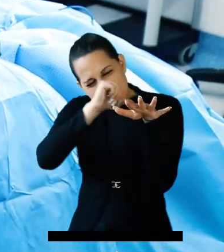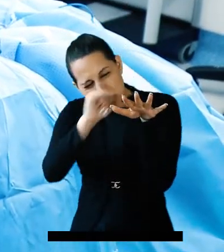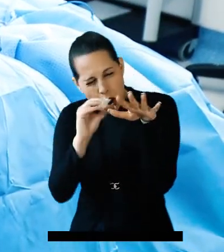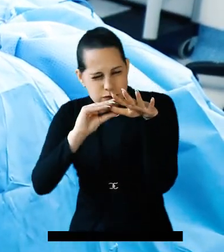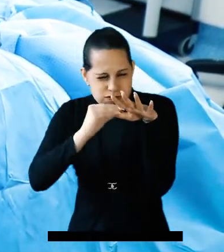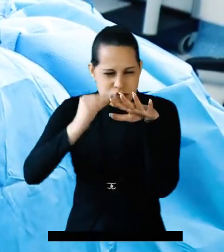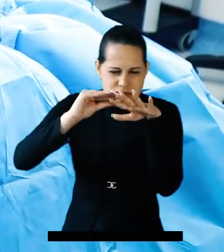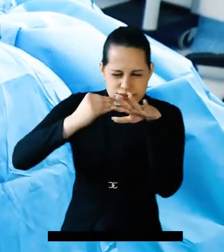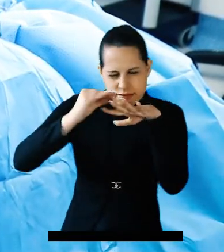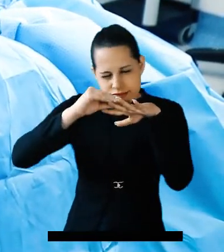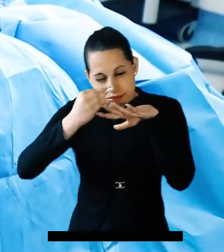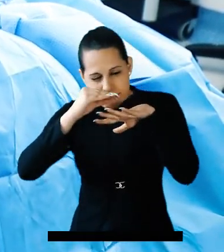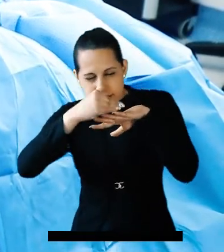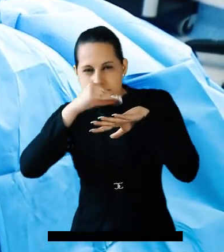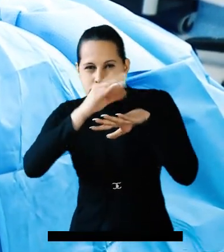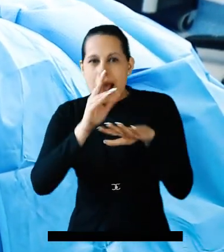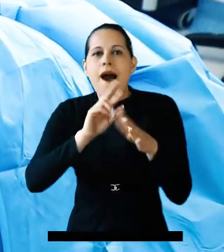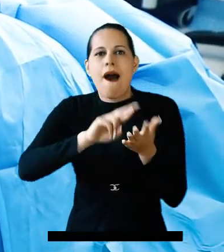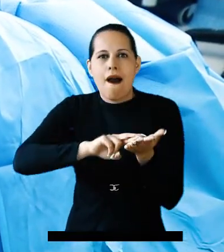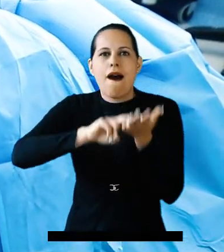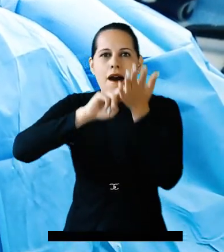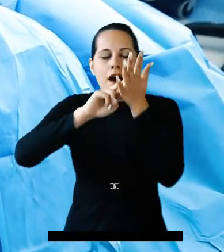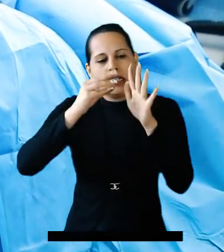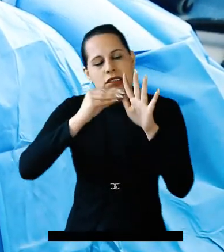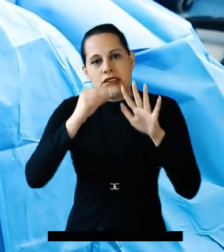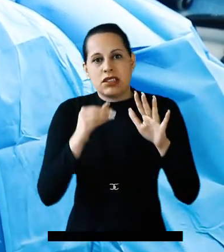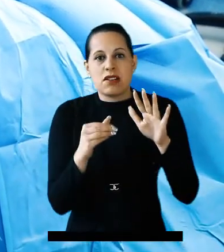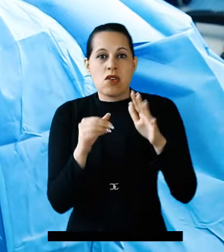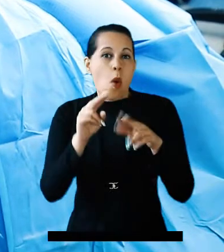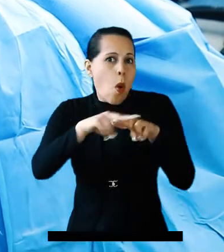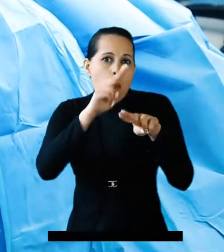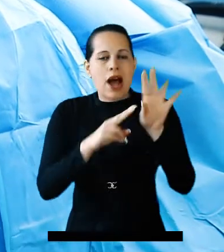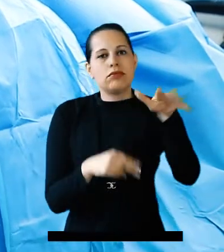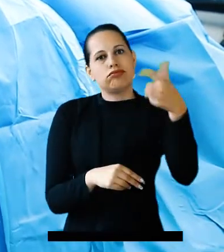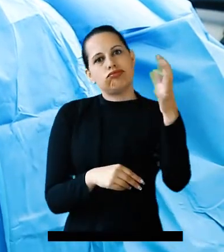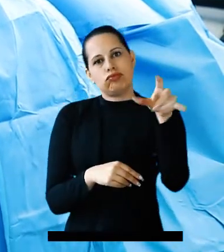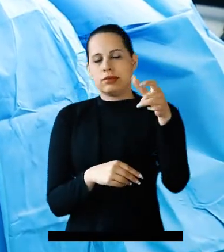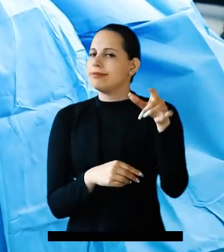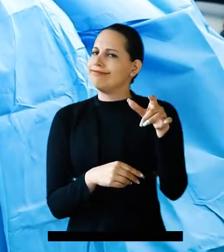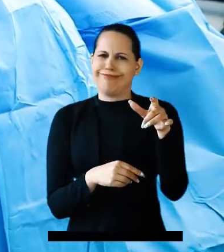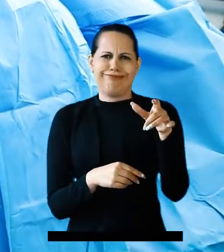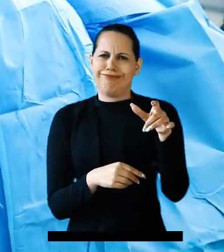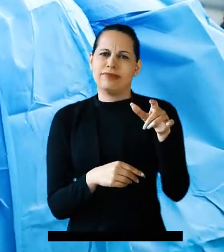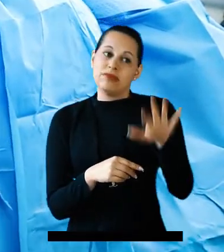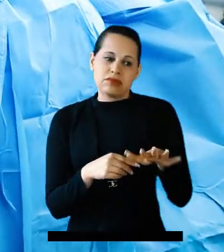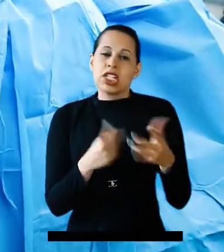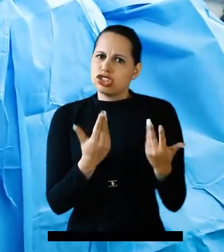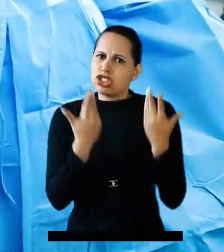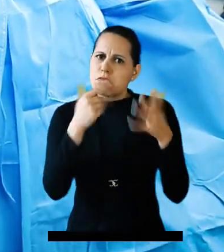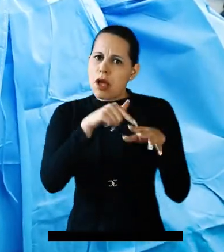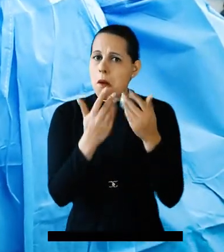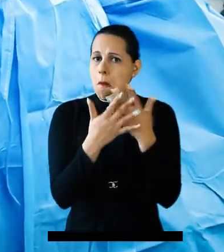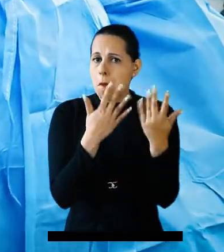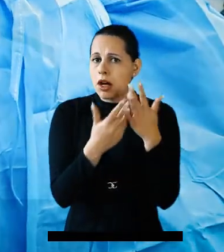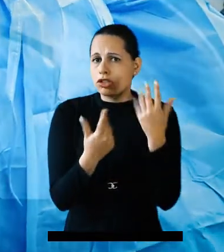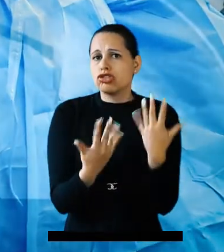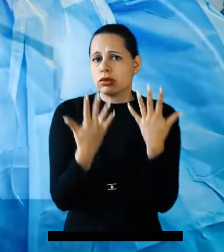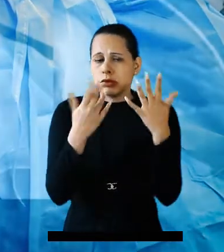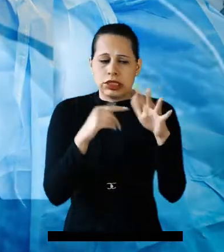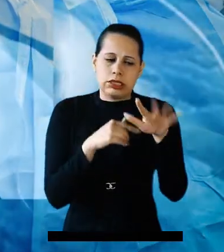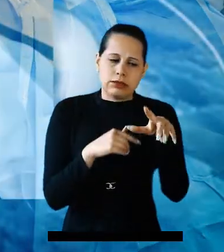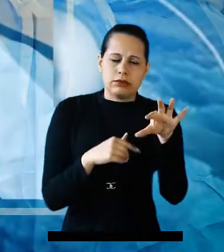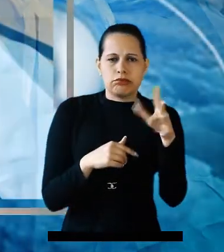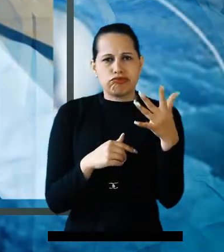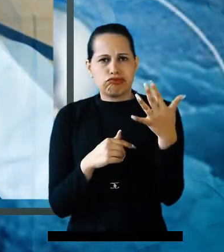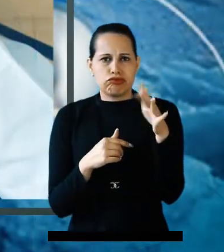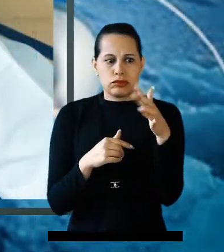ya reconstructivas, y logramos que él recuperara su mano, no con una función normal, claro, pero sí es con una función que le sirve a él